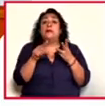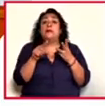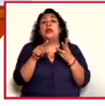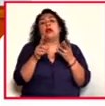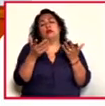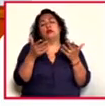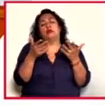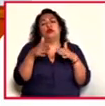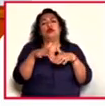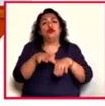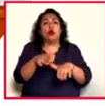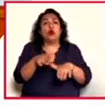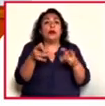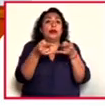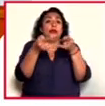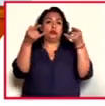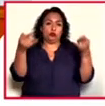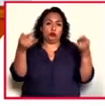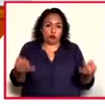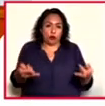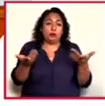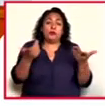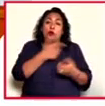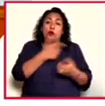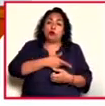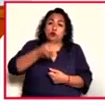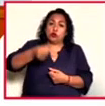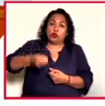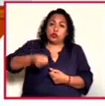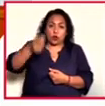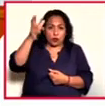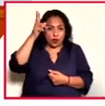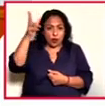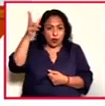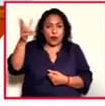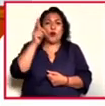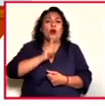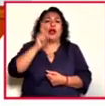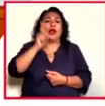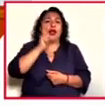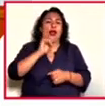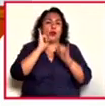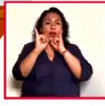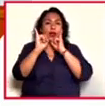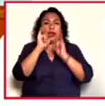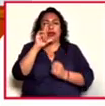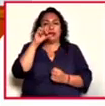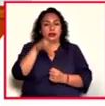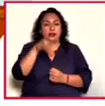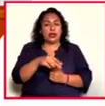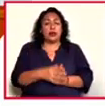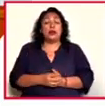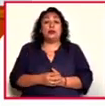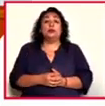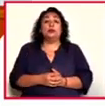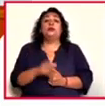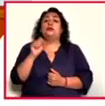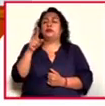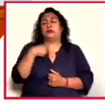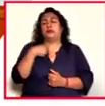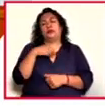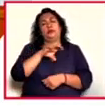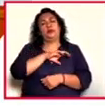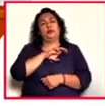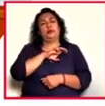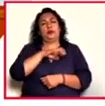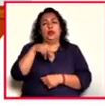de historia. Y para esto me da mucho gusto saludar, hola, a Laura Regis en la traducción de Lenguas de Seña Mexicana y a mi querida Karen Rivera.